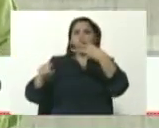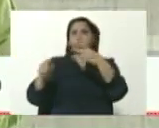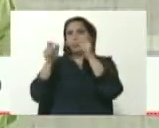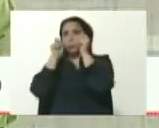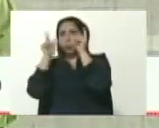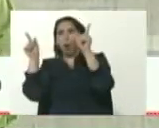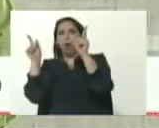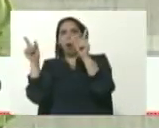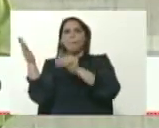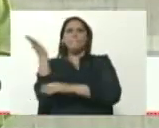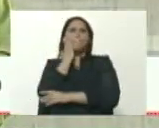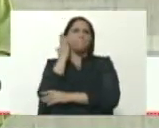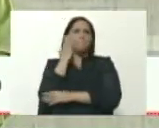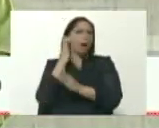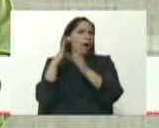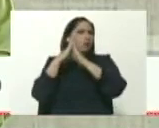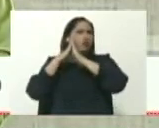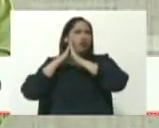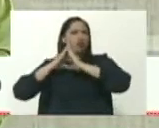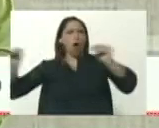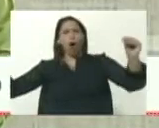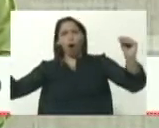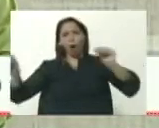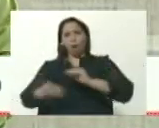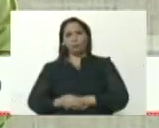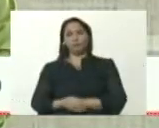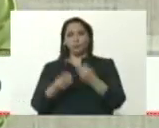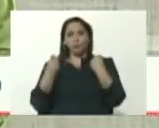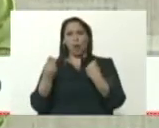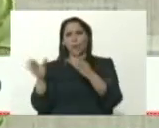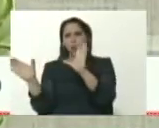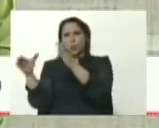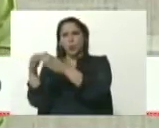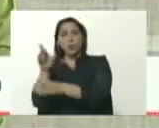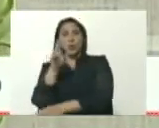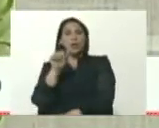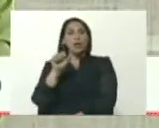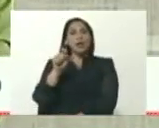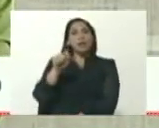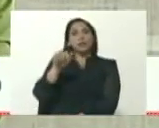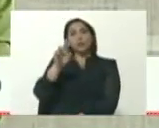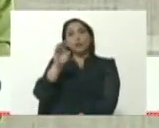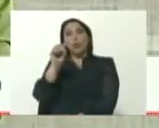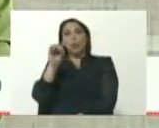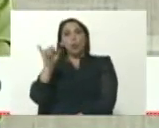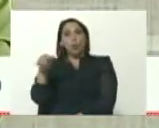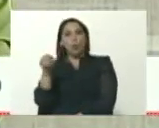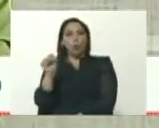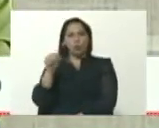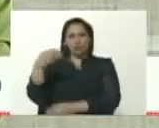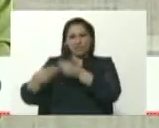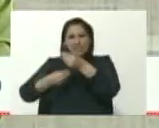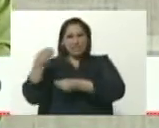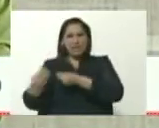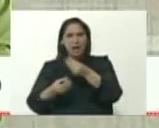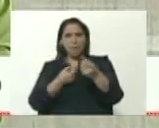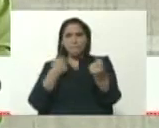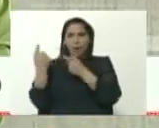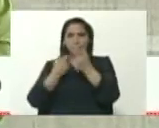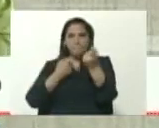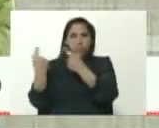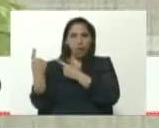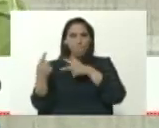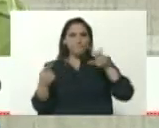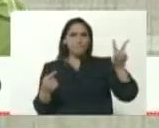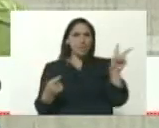la madre de todos los escándalos. Como los rastrojos hicieron una extracción de territorio venezolano